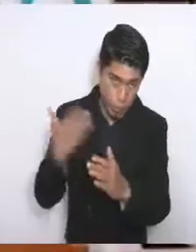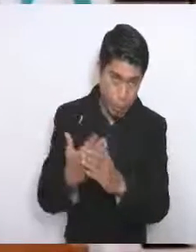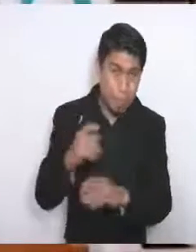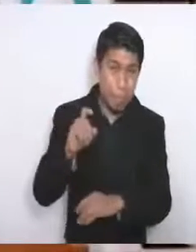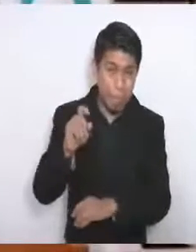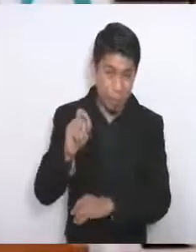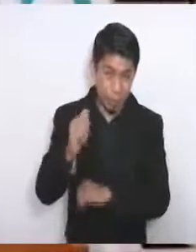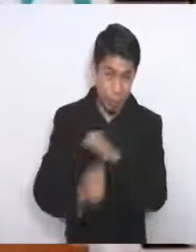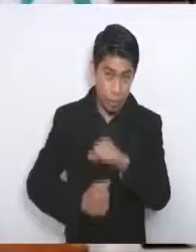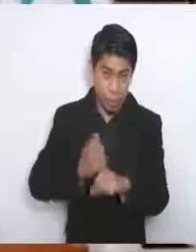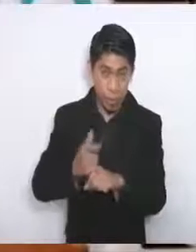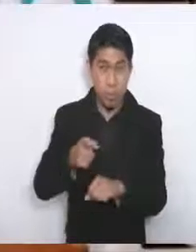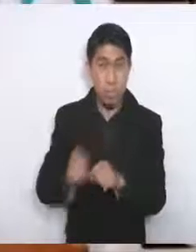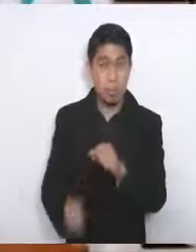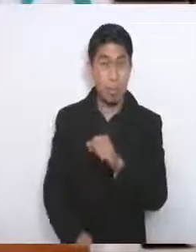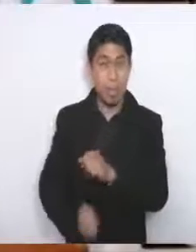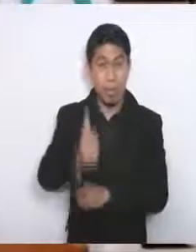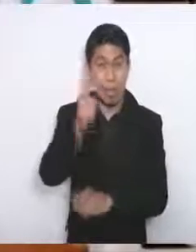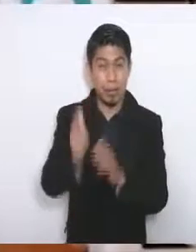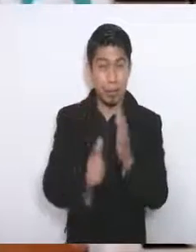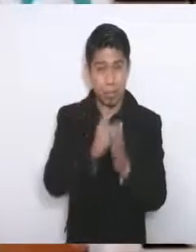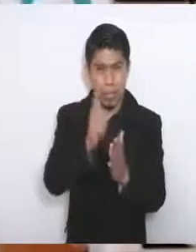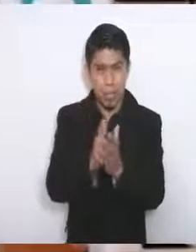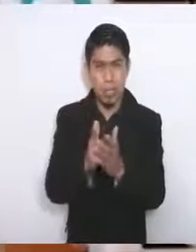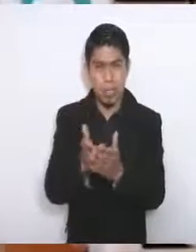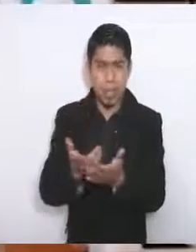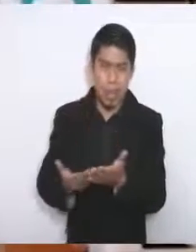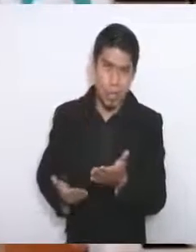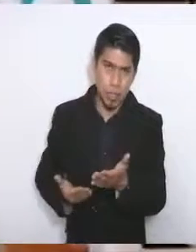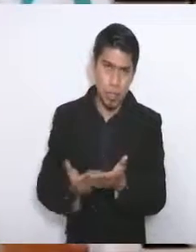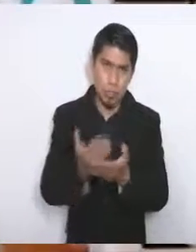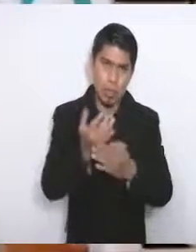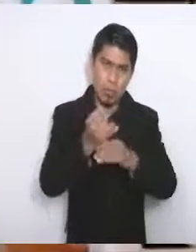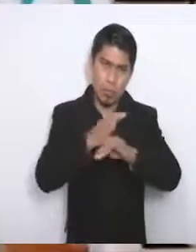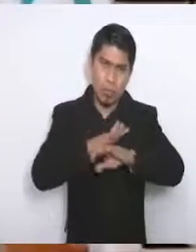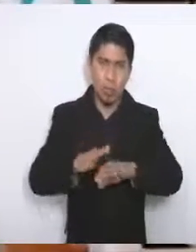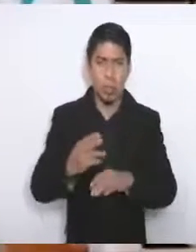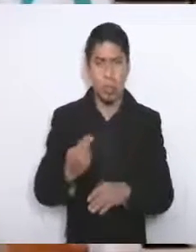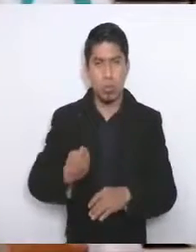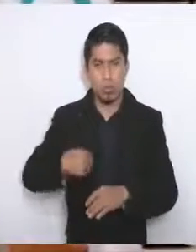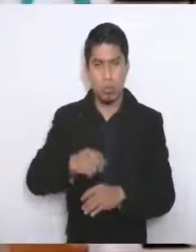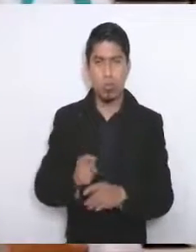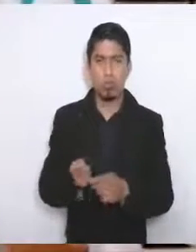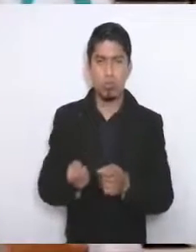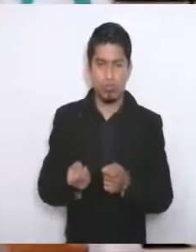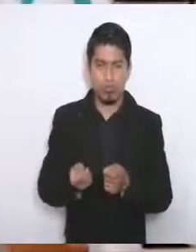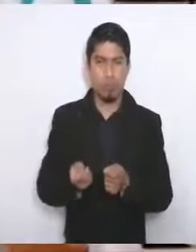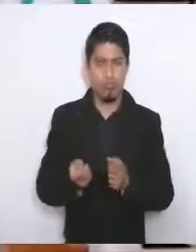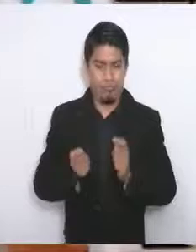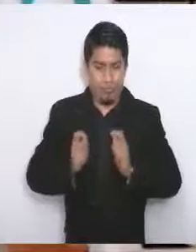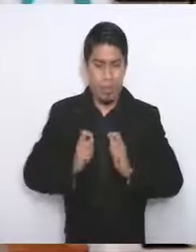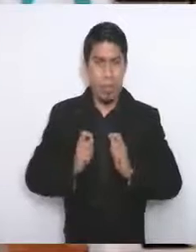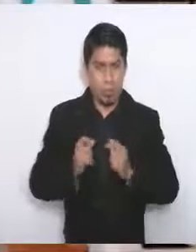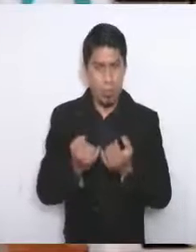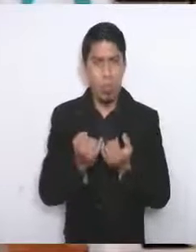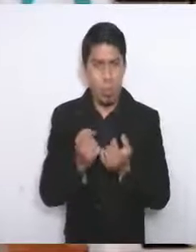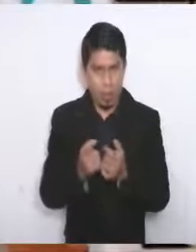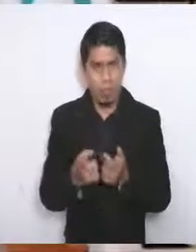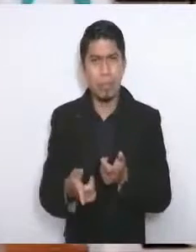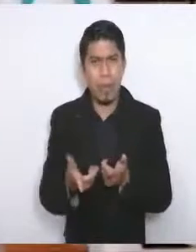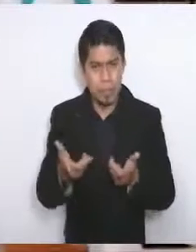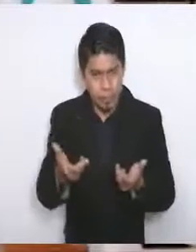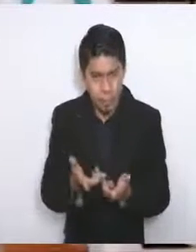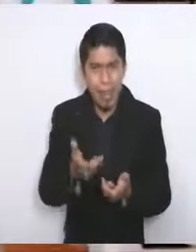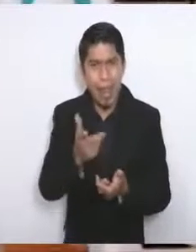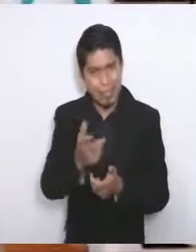primeras leyes de acceso a la información en nuestro país nos corresponde ese recíprocos con ese interés